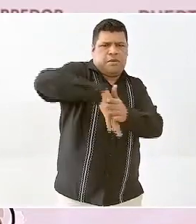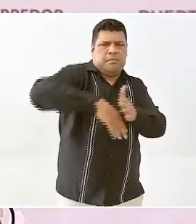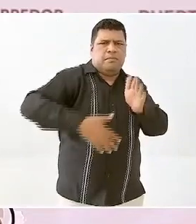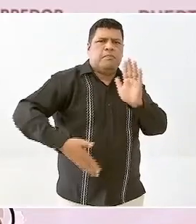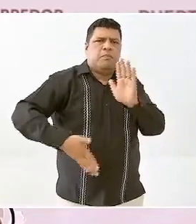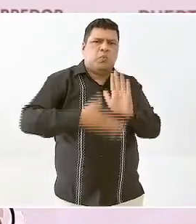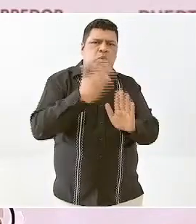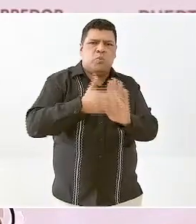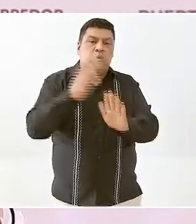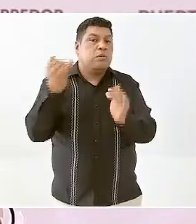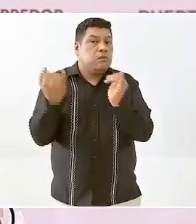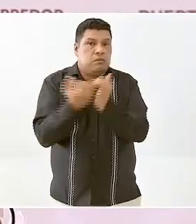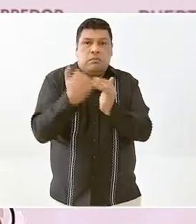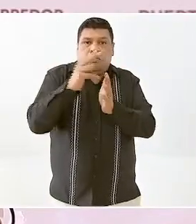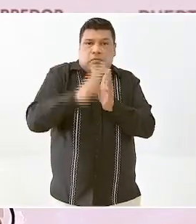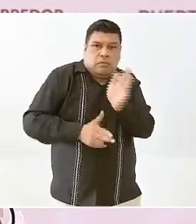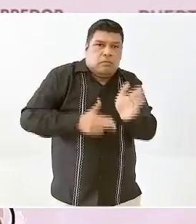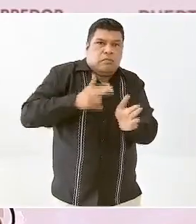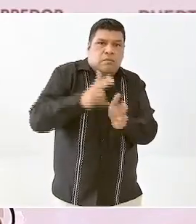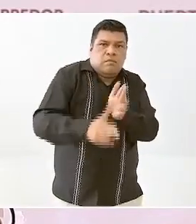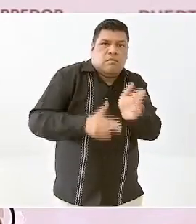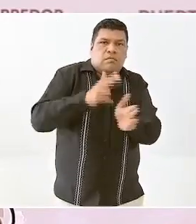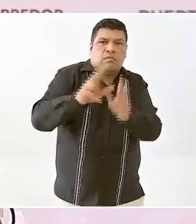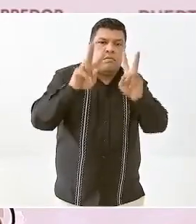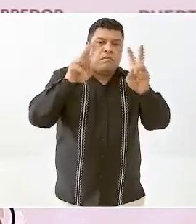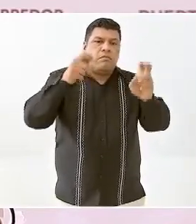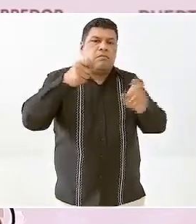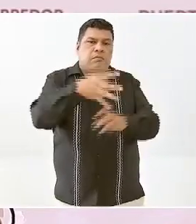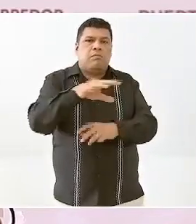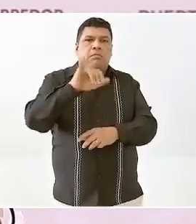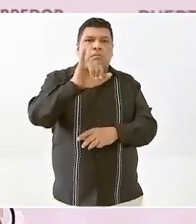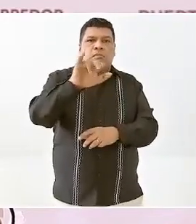el ferrocarril del Istmo.